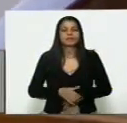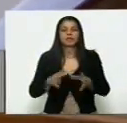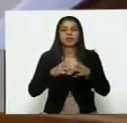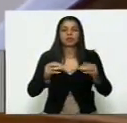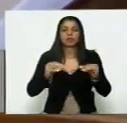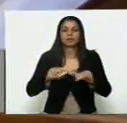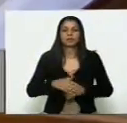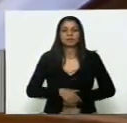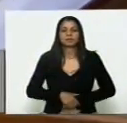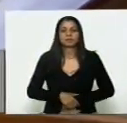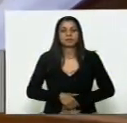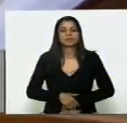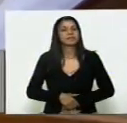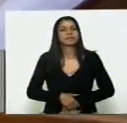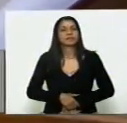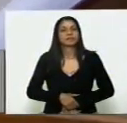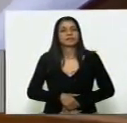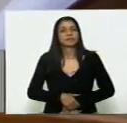Presidenta.